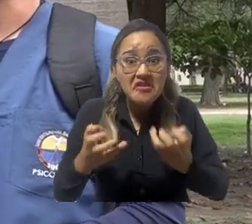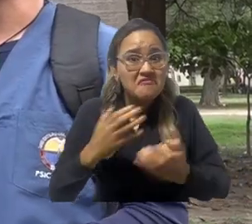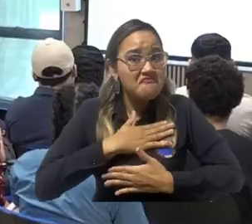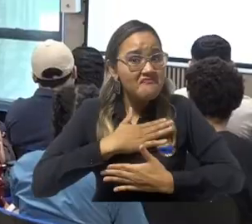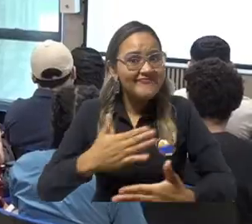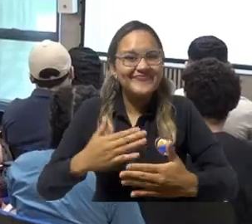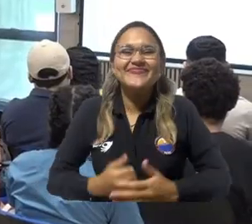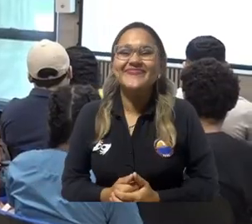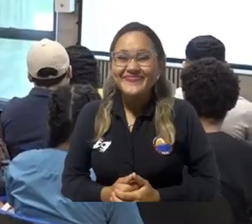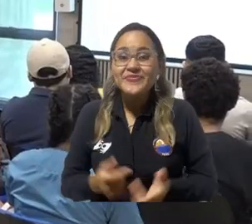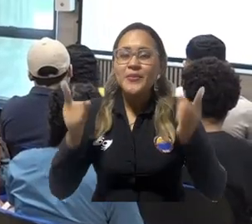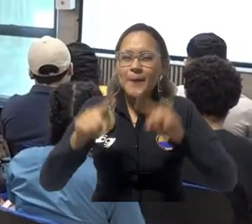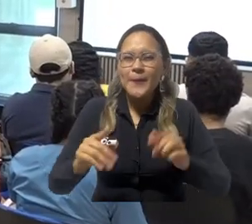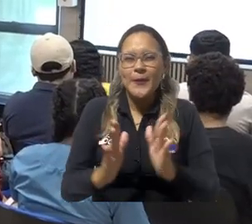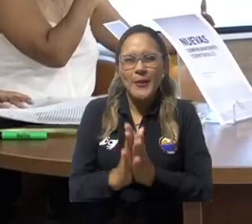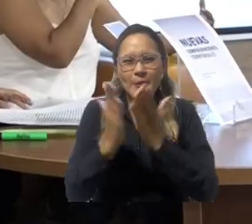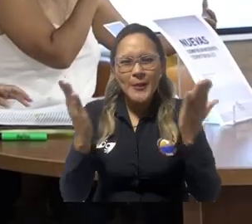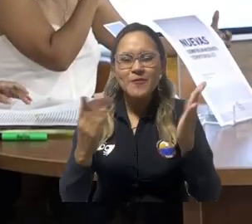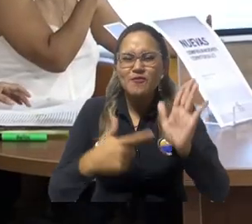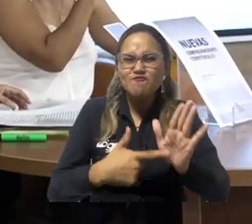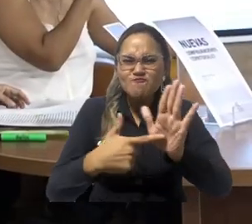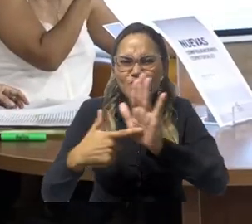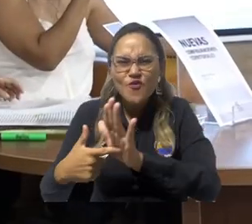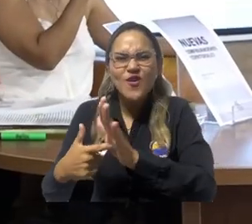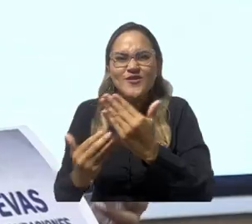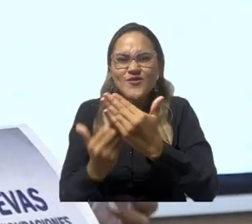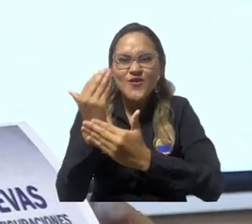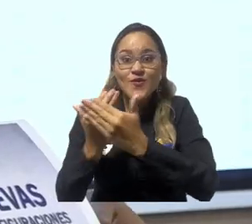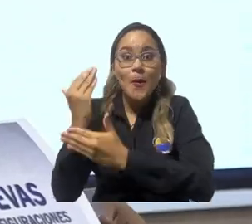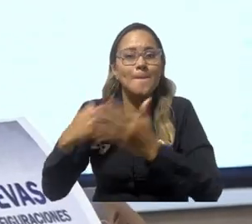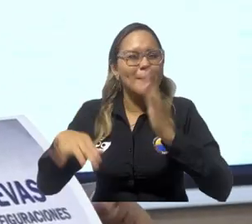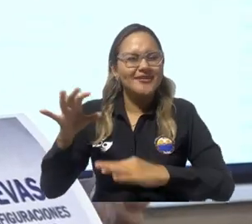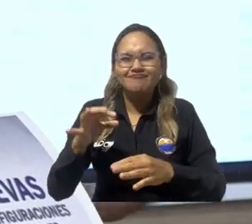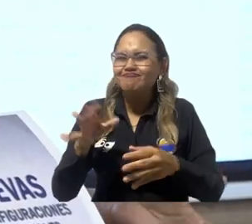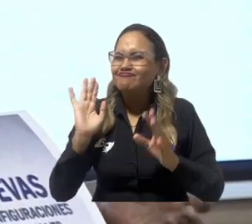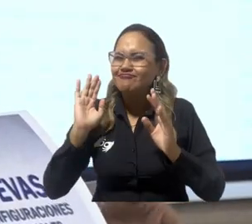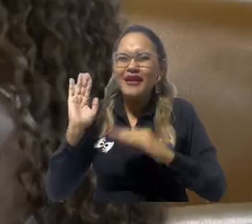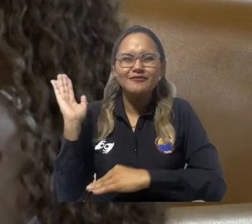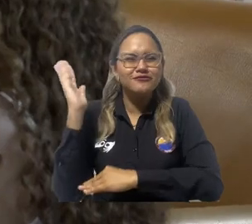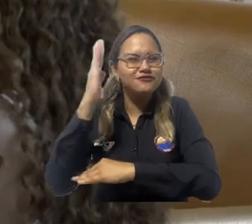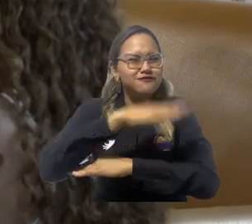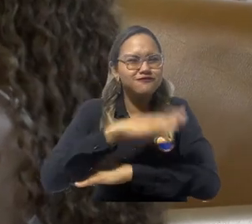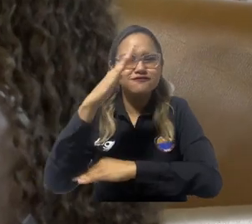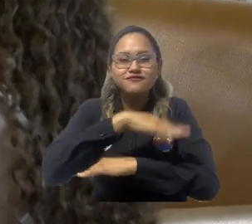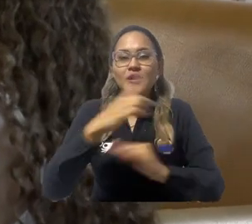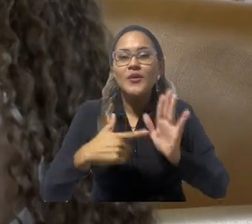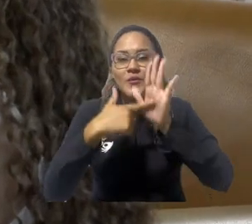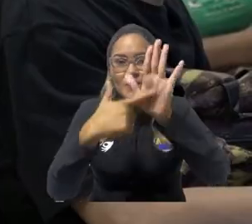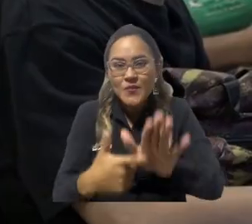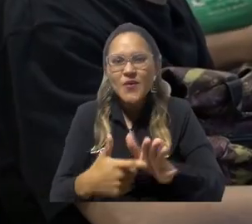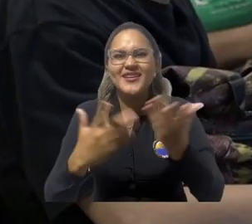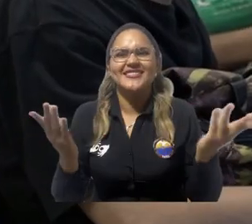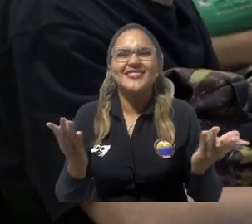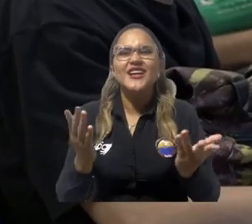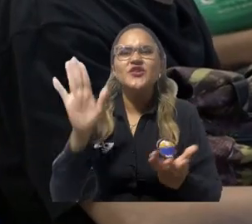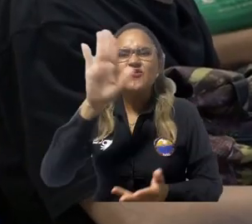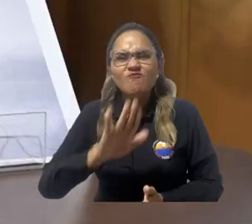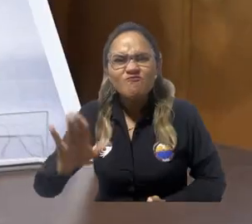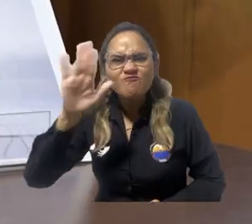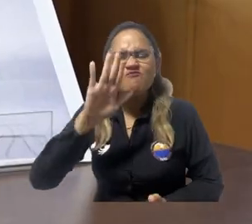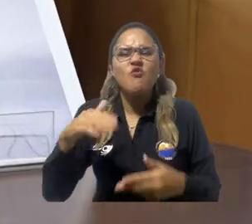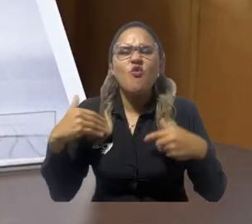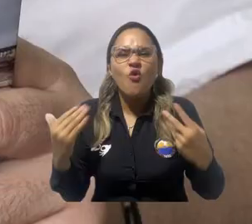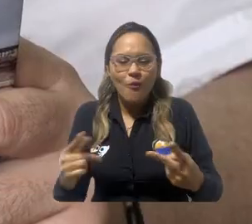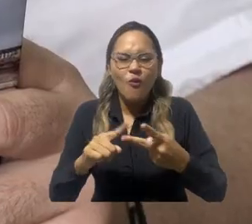lo tome. Los lanzamientos y presentaciones de libros son la constante en la programación de la FILSMAR. Nuevas configuraciones